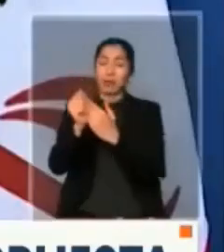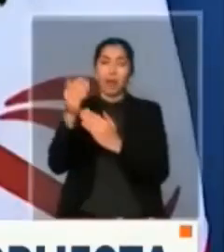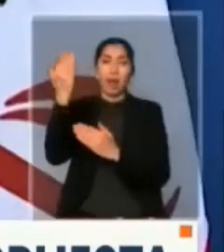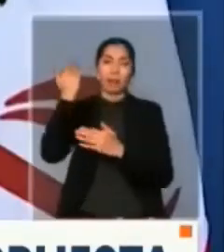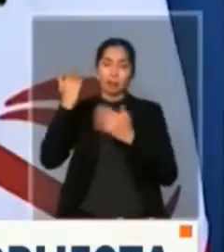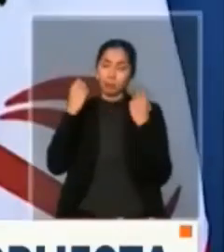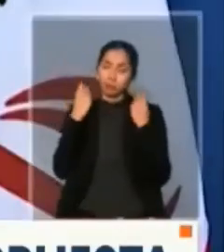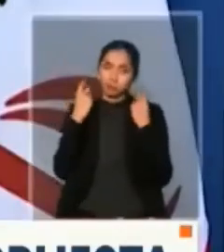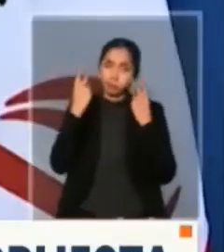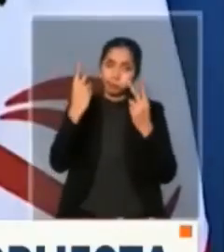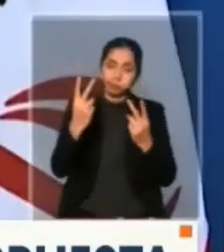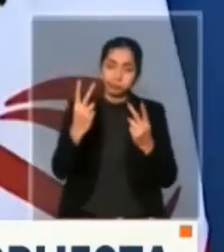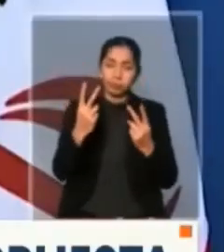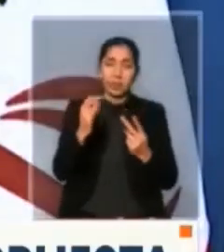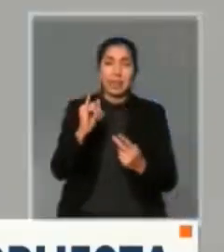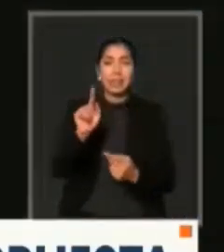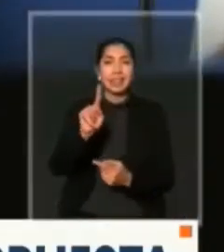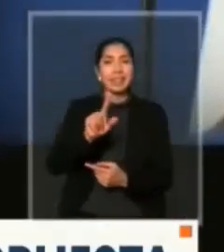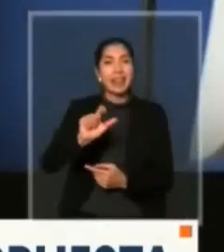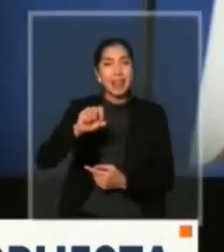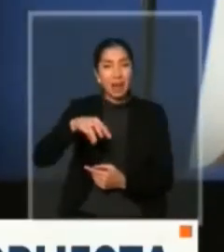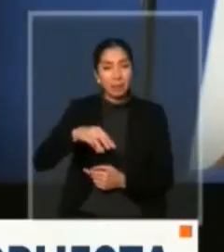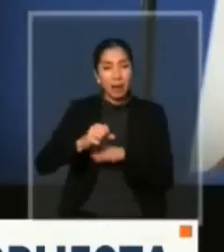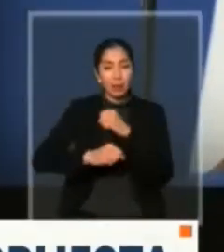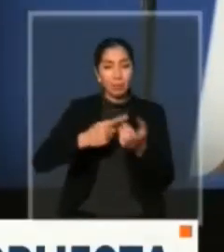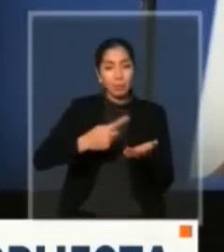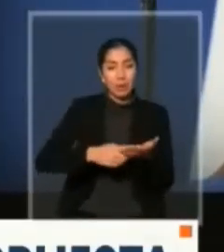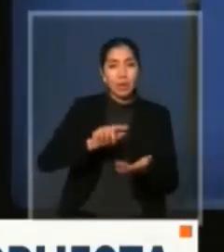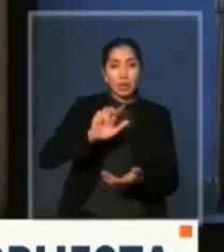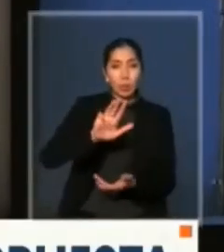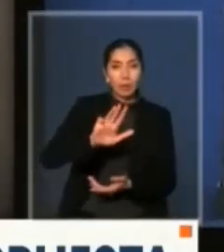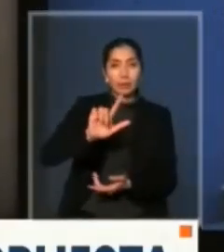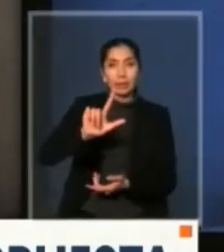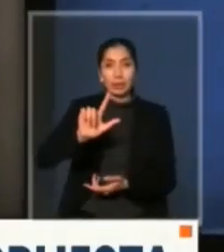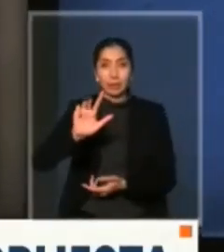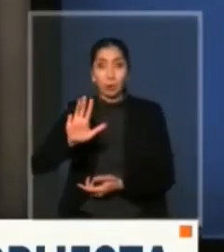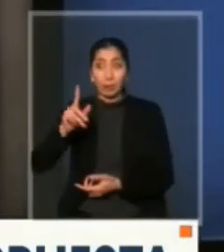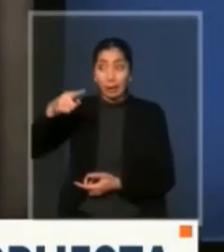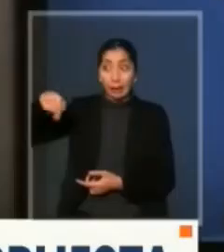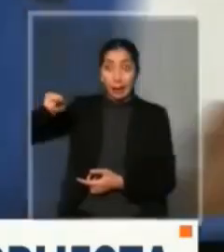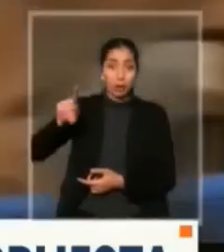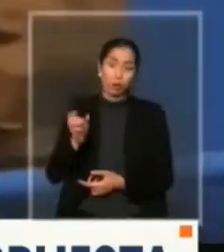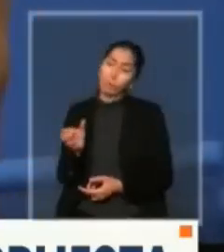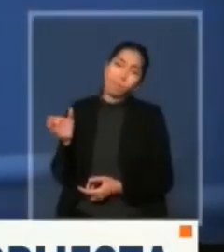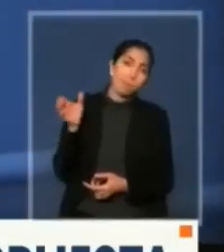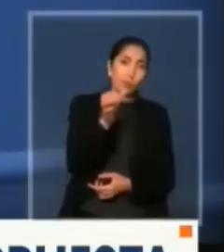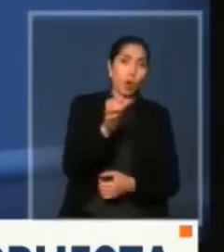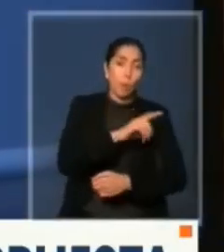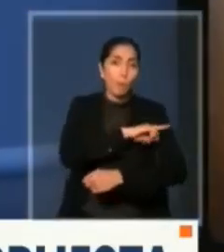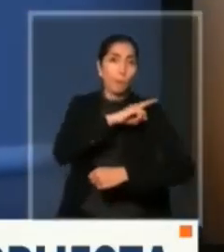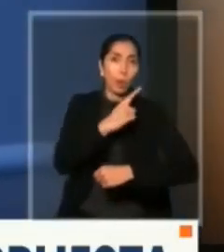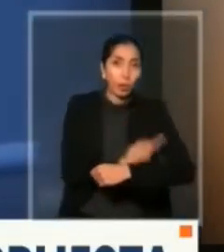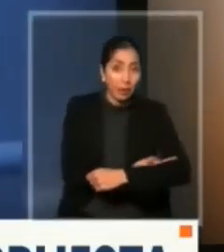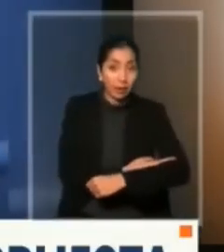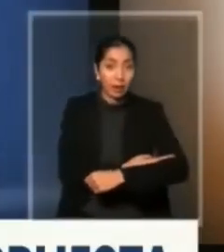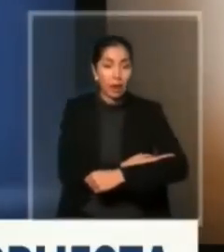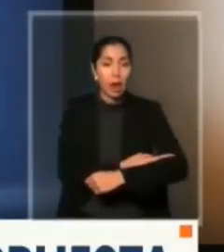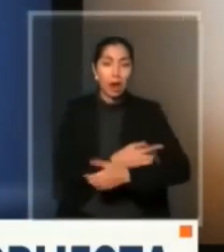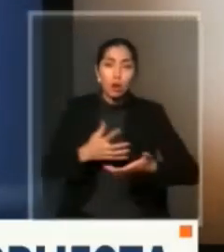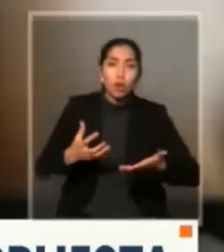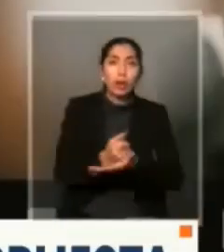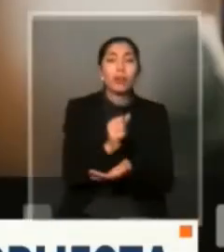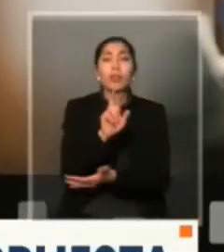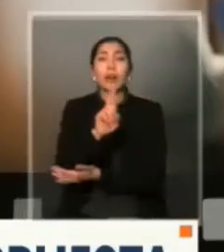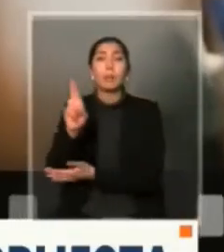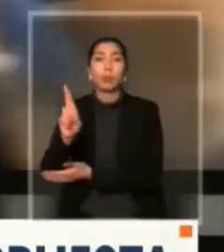con la hegemonía política que con la mentada prédica antiimperialista o la difusión de la